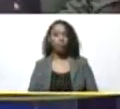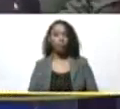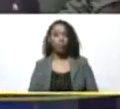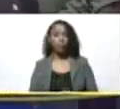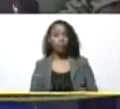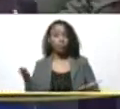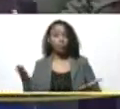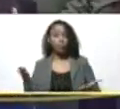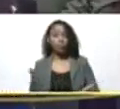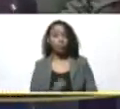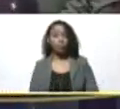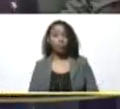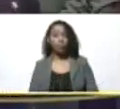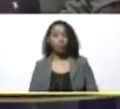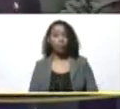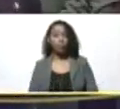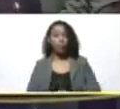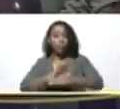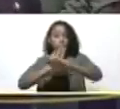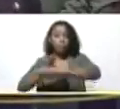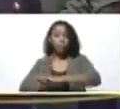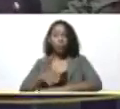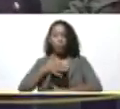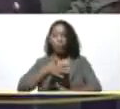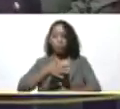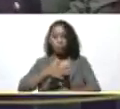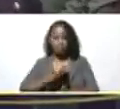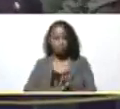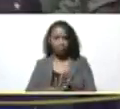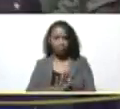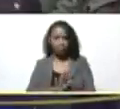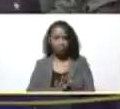¿Ah? Llamó a la calma.